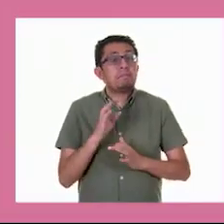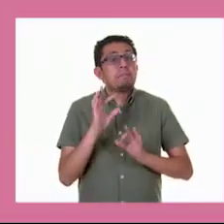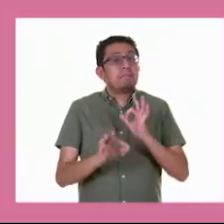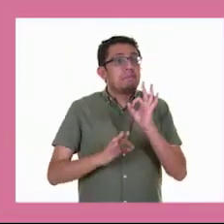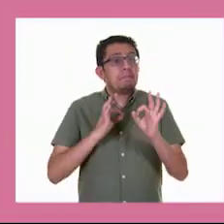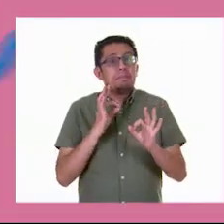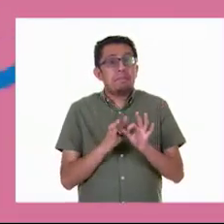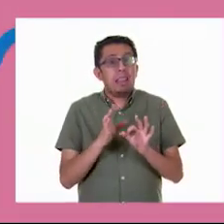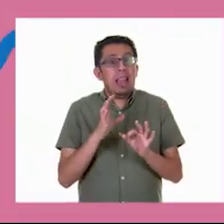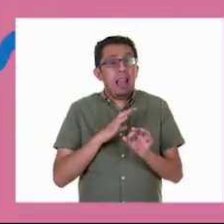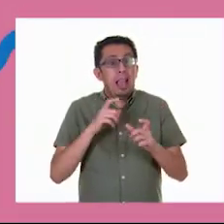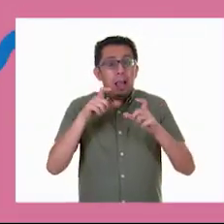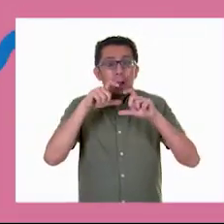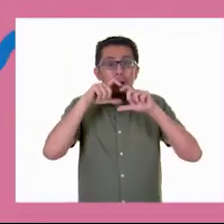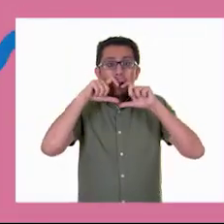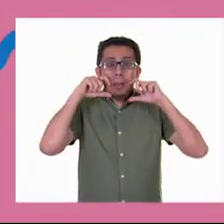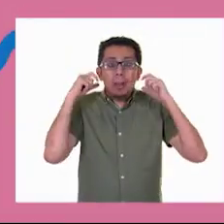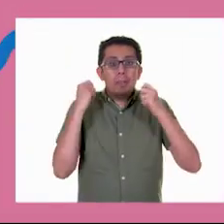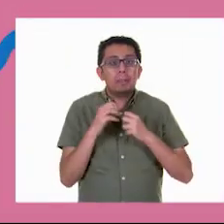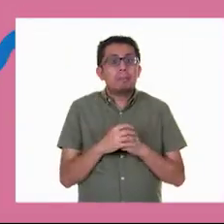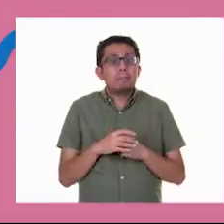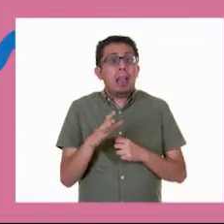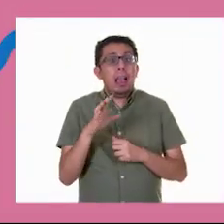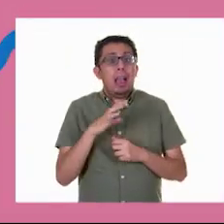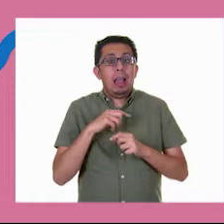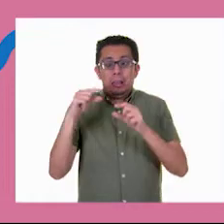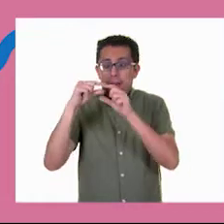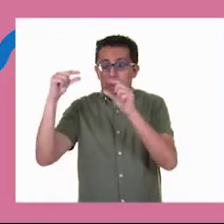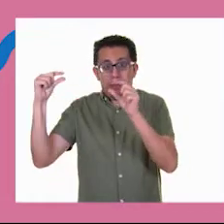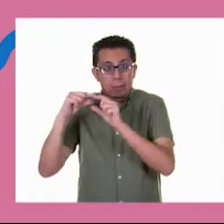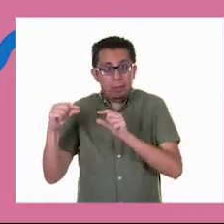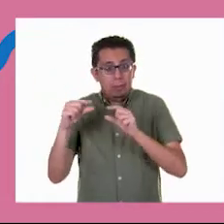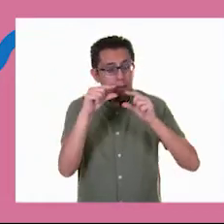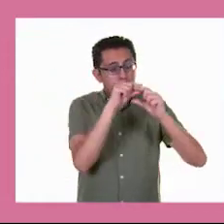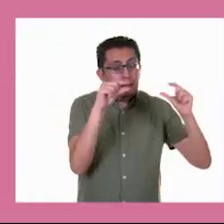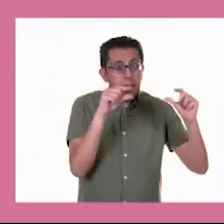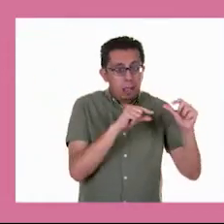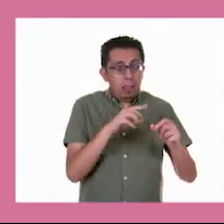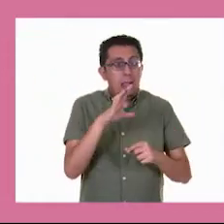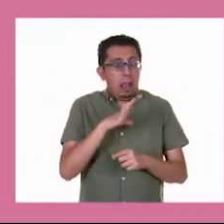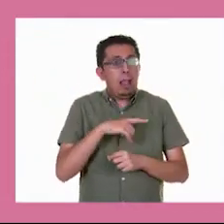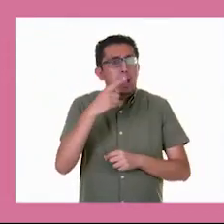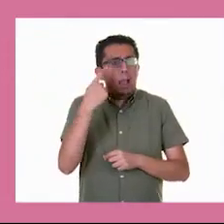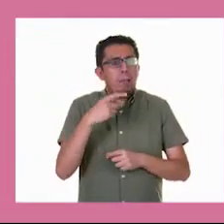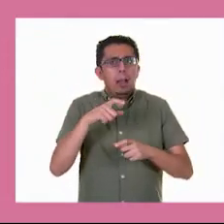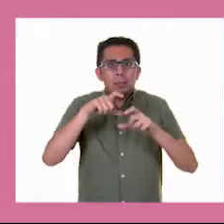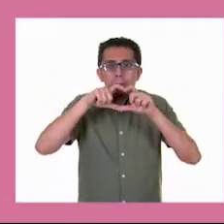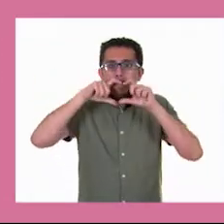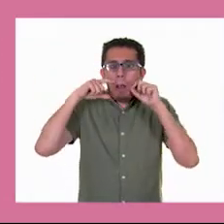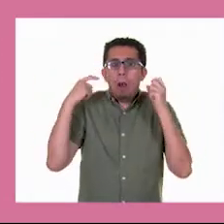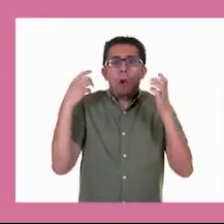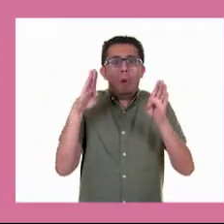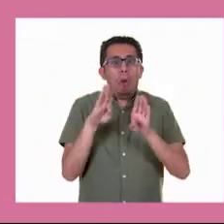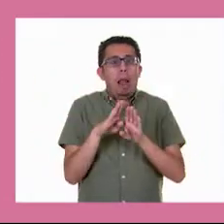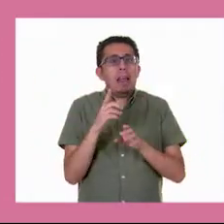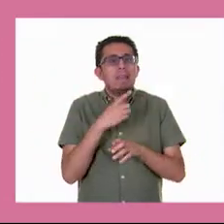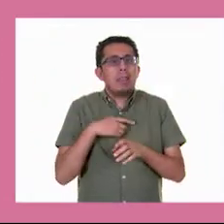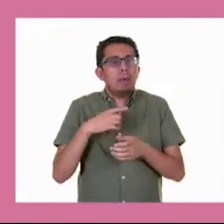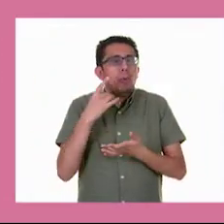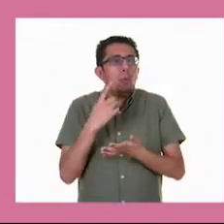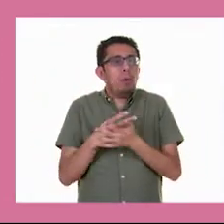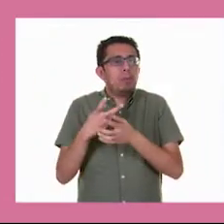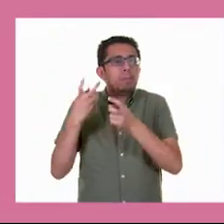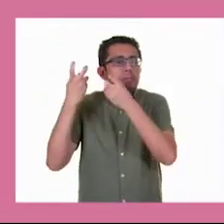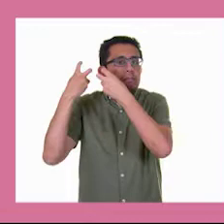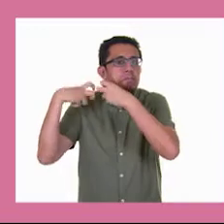¡Listo! Ya tienes un cubrebocas con dos pares de cuerdas. Para colocártelo, deberás amarrar las cuerdas